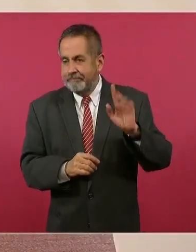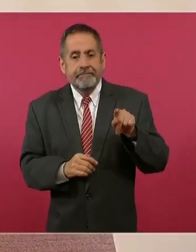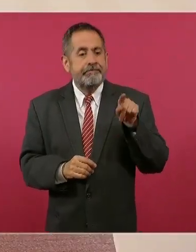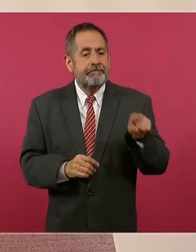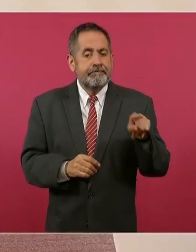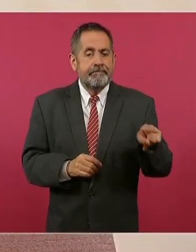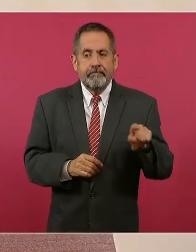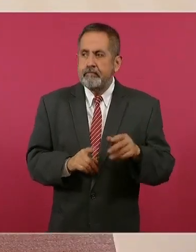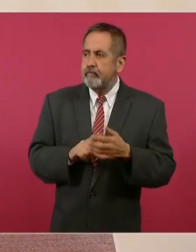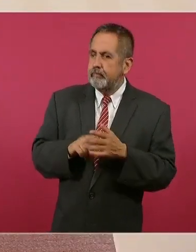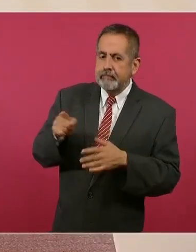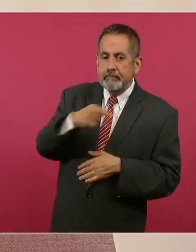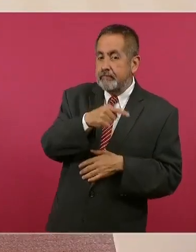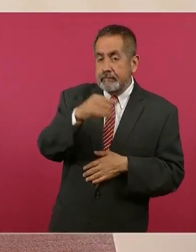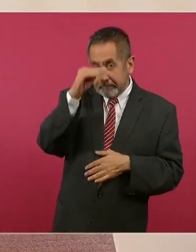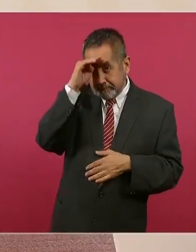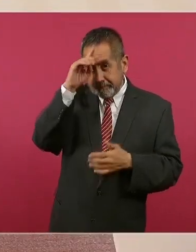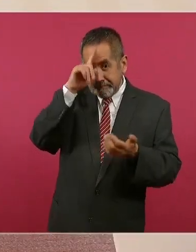el servicio público.